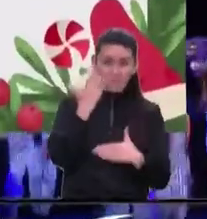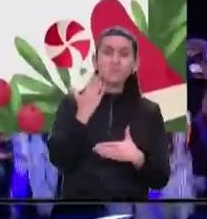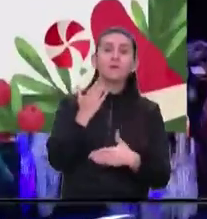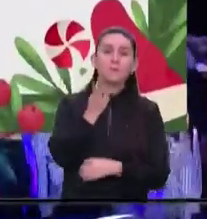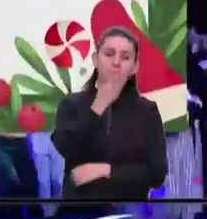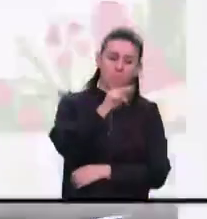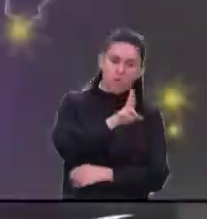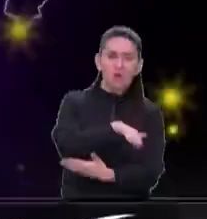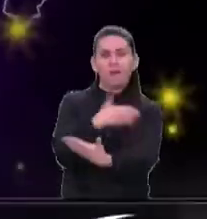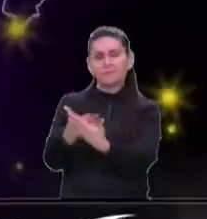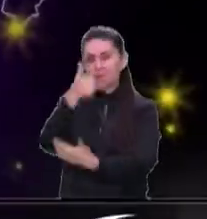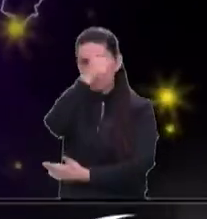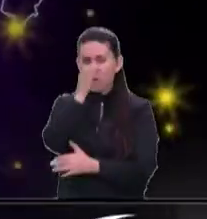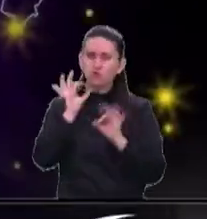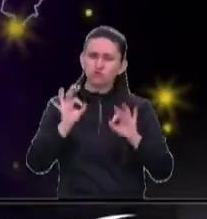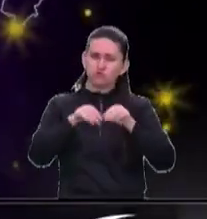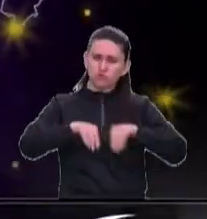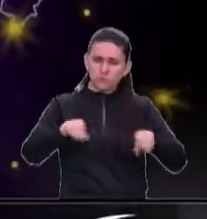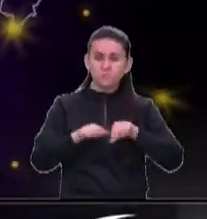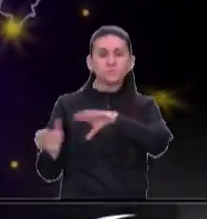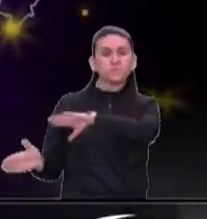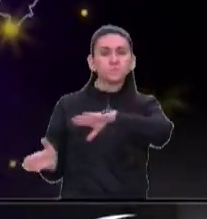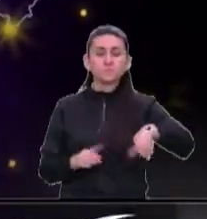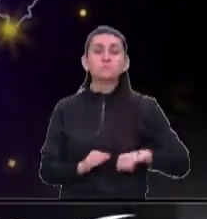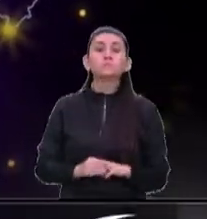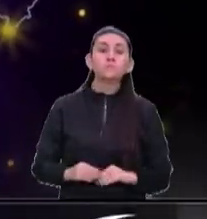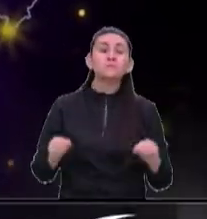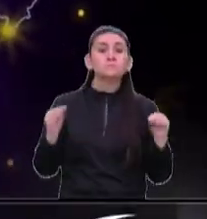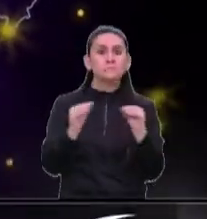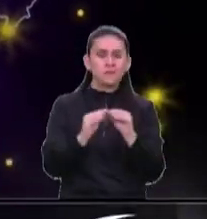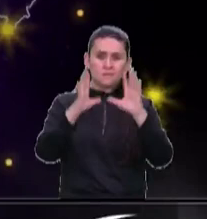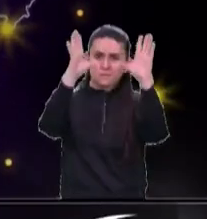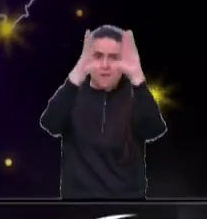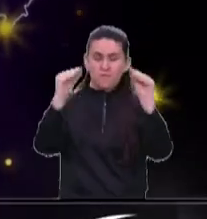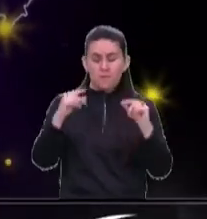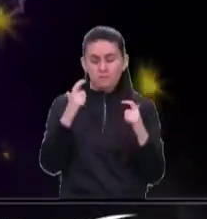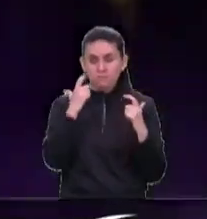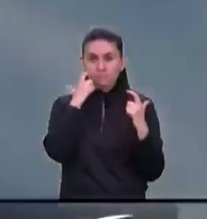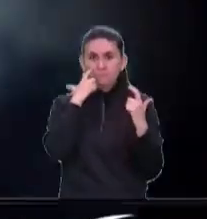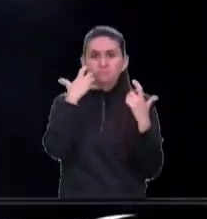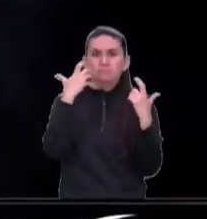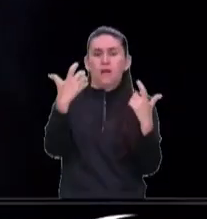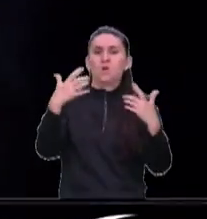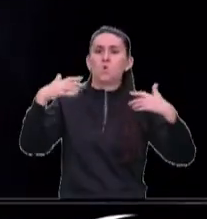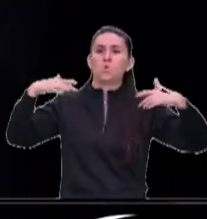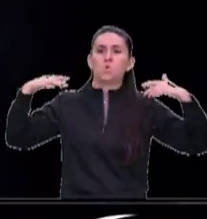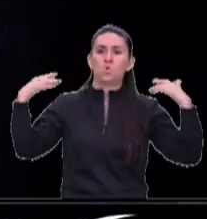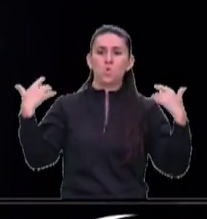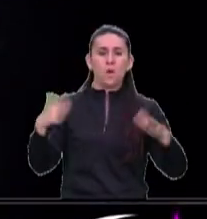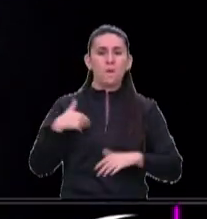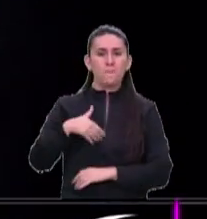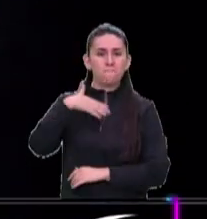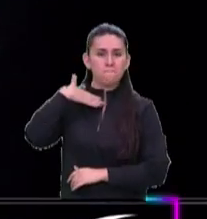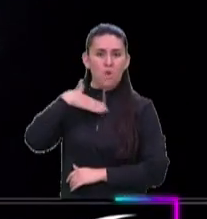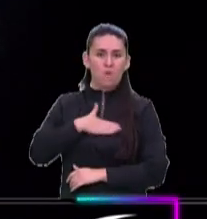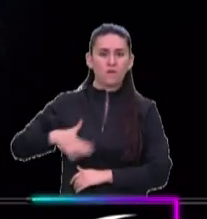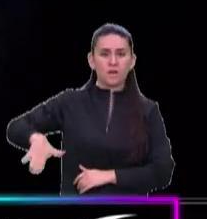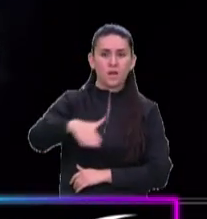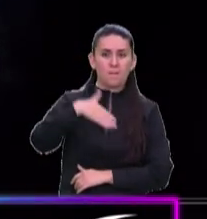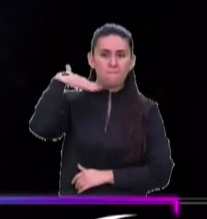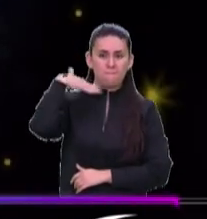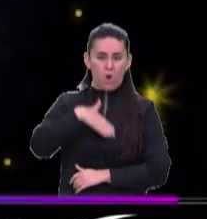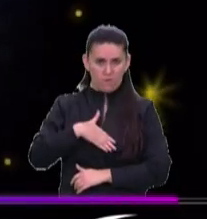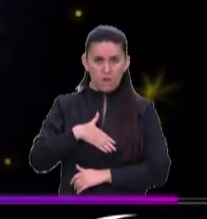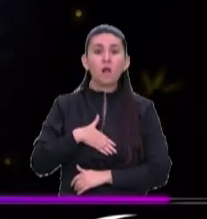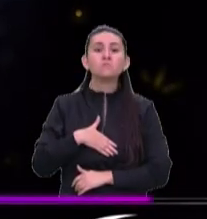de miércoles a domingo. Las Constelaciones, el espectáculo de Navidad más grande de nuestra historia. Y a la Plaza de Bolívar llega el espectáculo